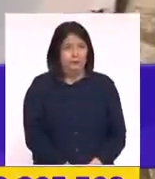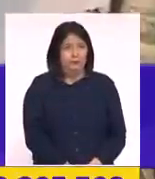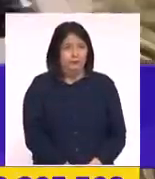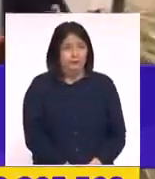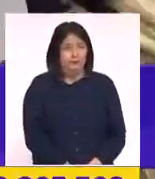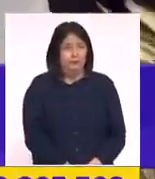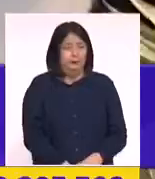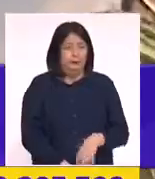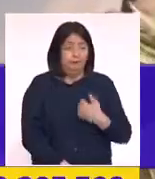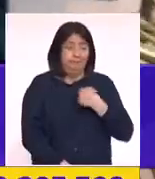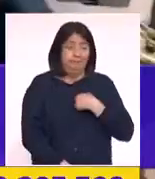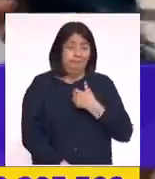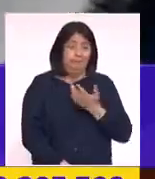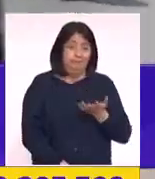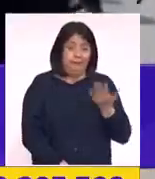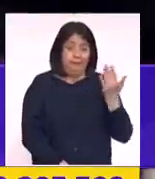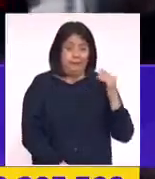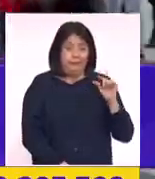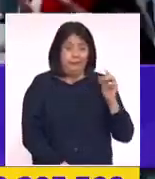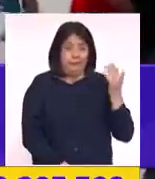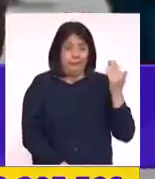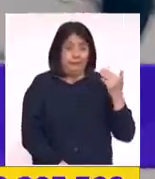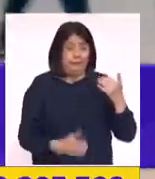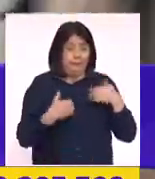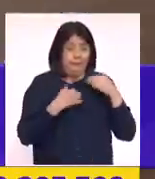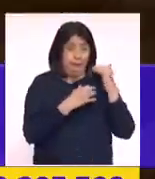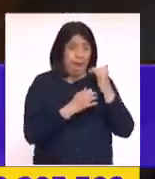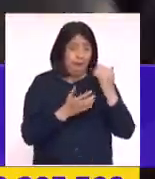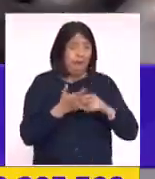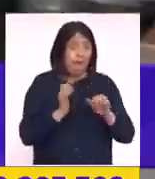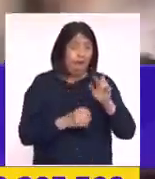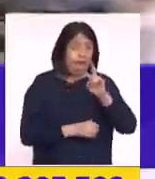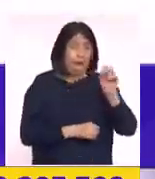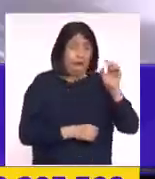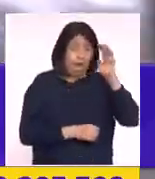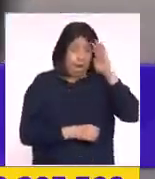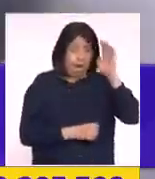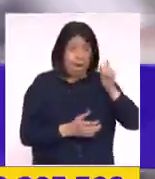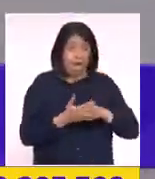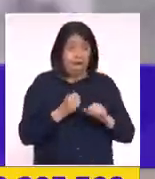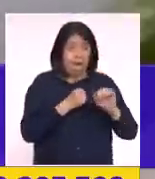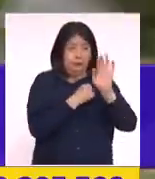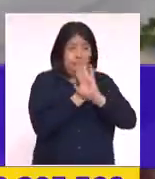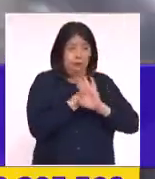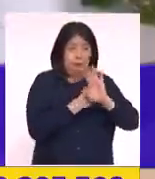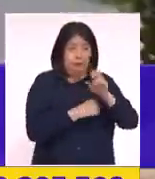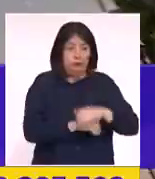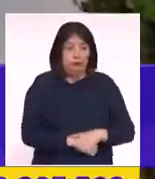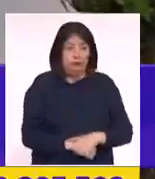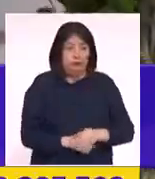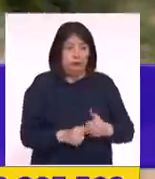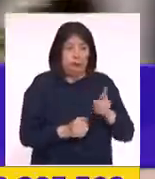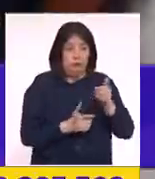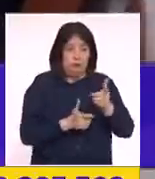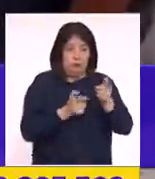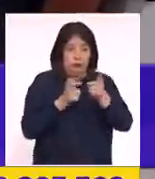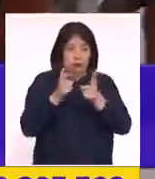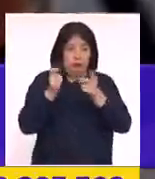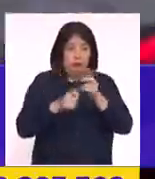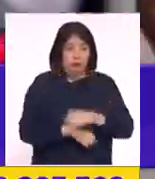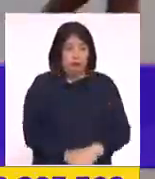Lamentable, porque hace un segundo teníamos una imagen de por lo menos 20 policías con escudo disparando